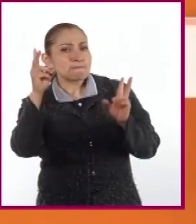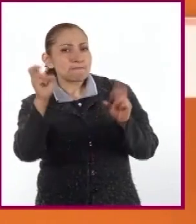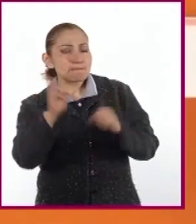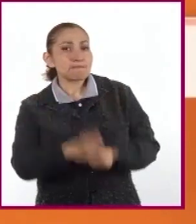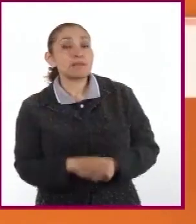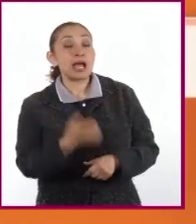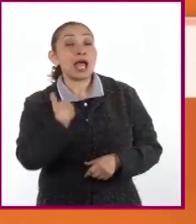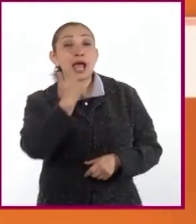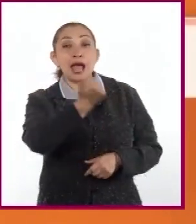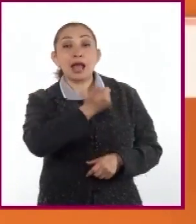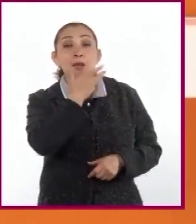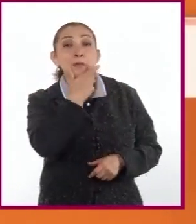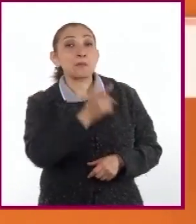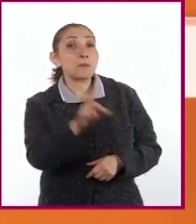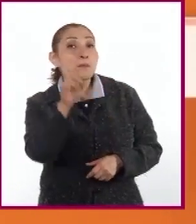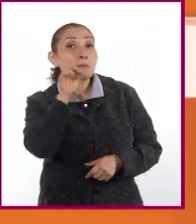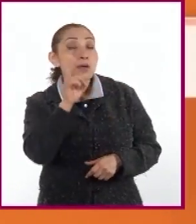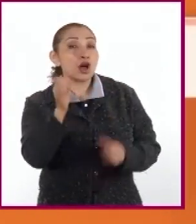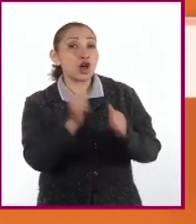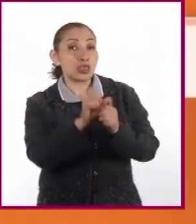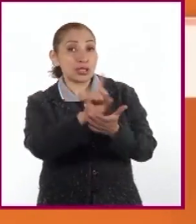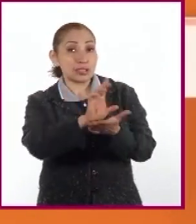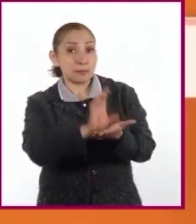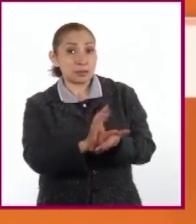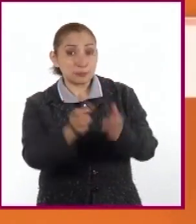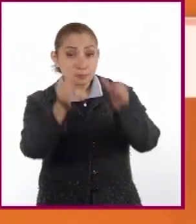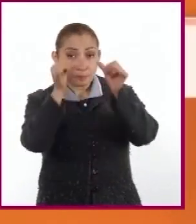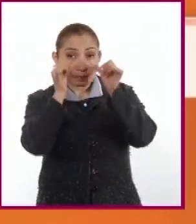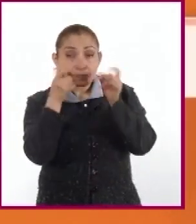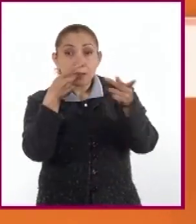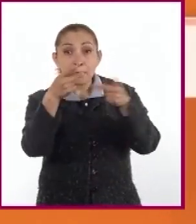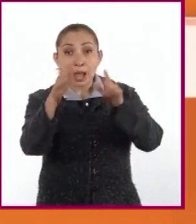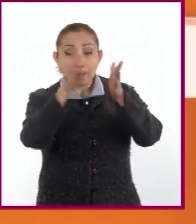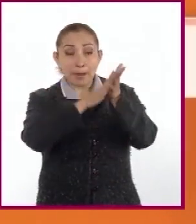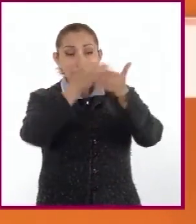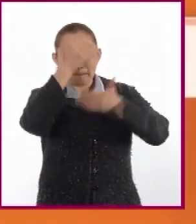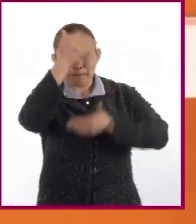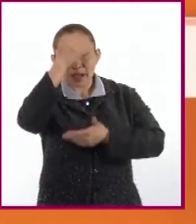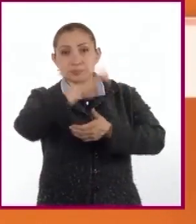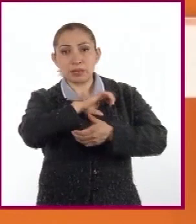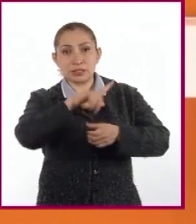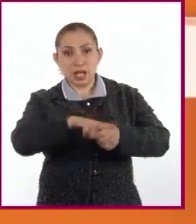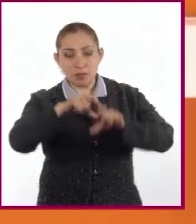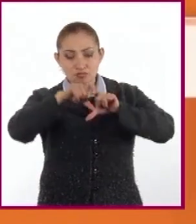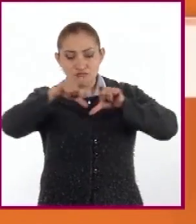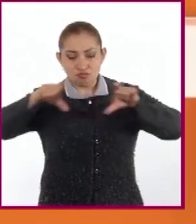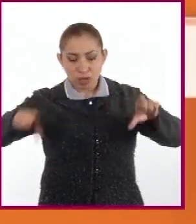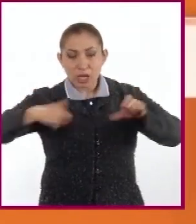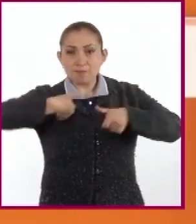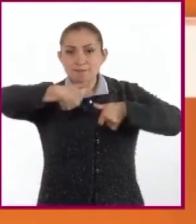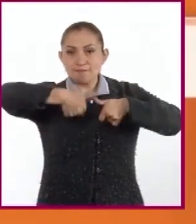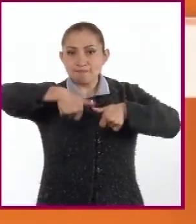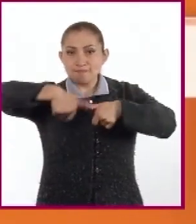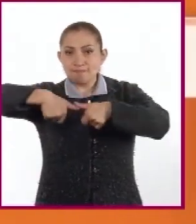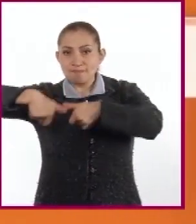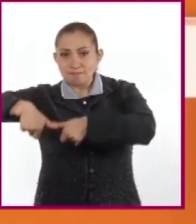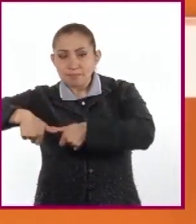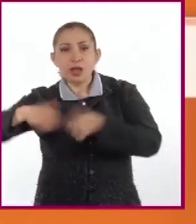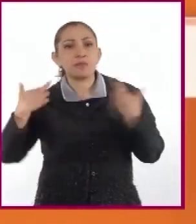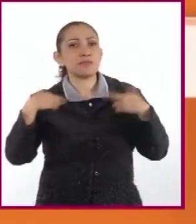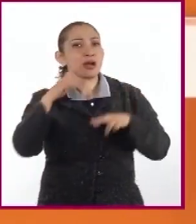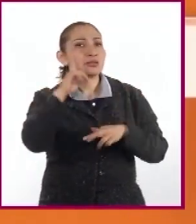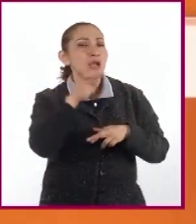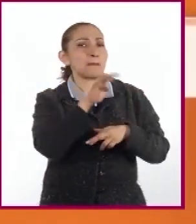Las alumnas y los alumnos con discapacidad visual preparen sus hojas Ledger, su punzón y su regleta. Maestra